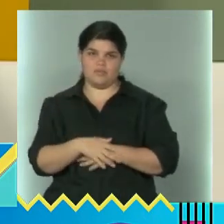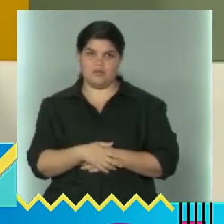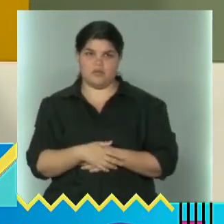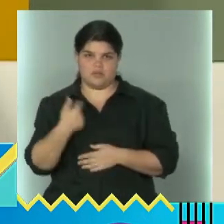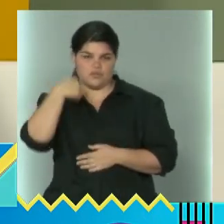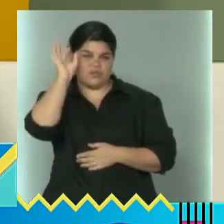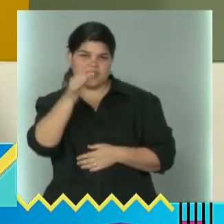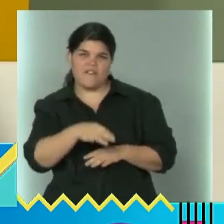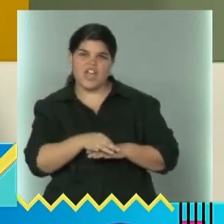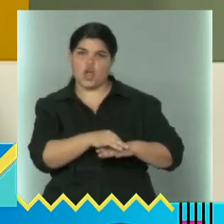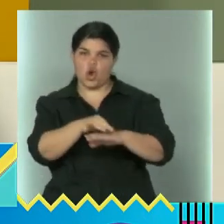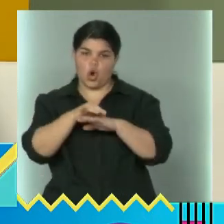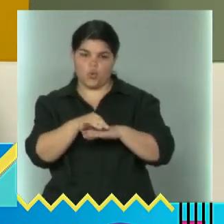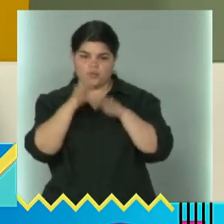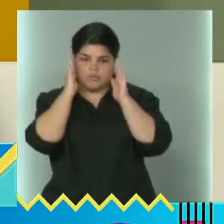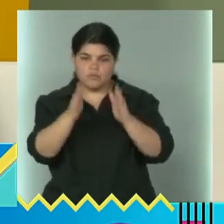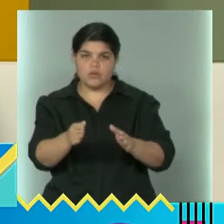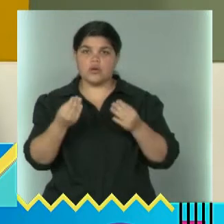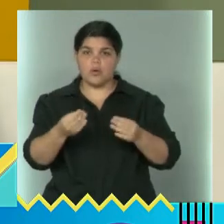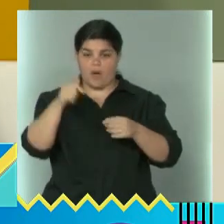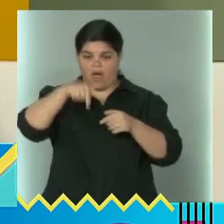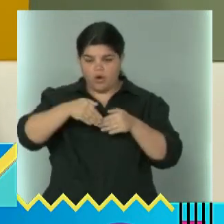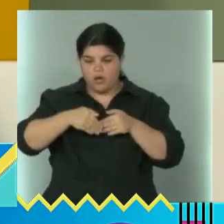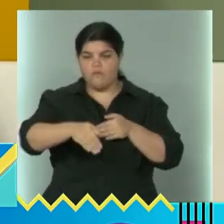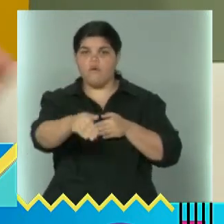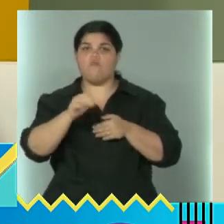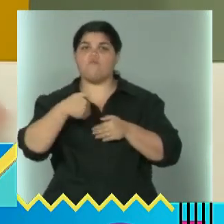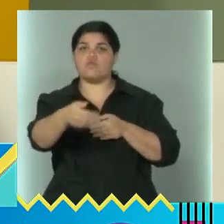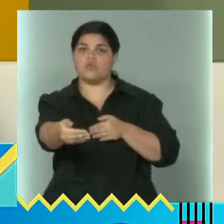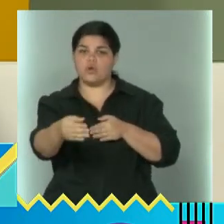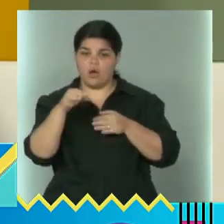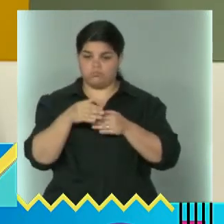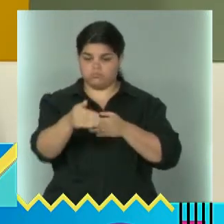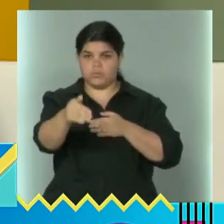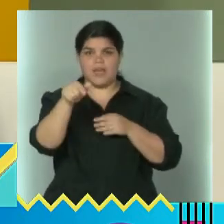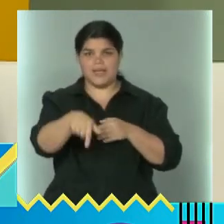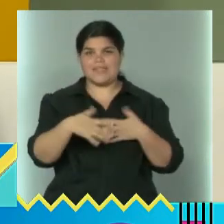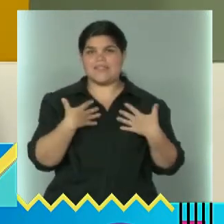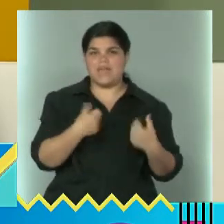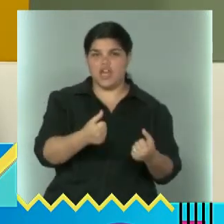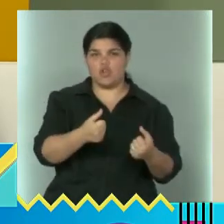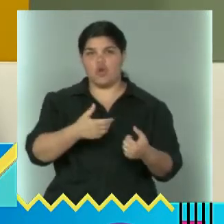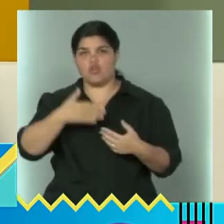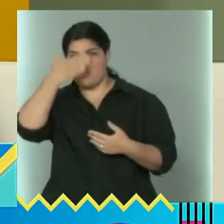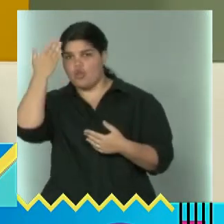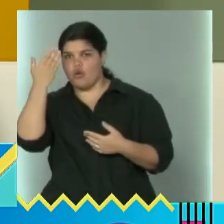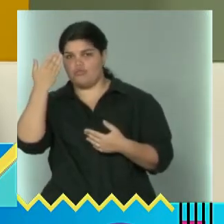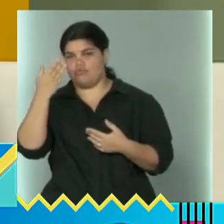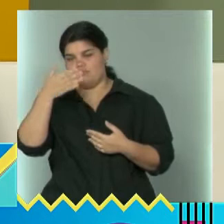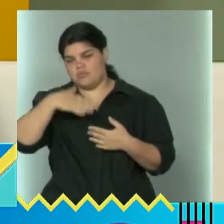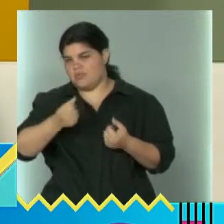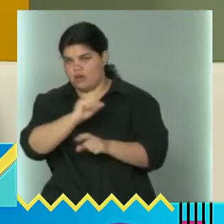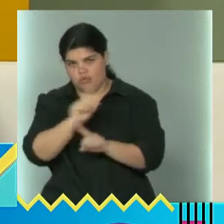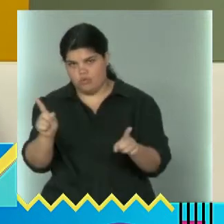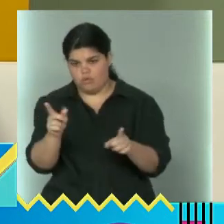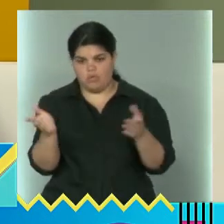de coaching. Y digo, el coaching trabaja en un espacio de aprendizaje, que quizás es lo que Juli dice con sano o no sano. Digo, es alguien que puede aprender y que